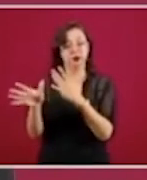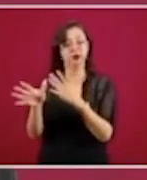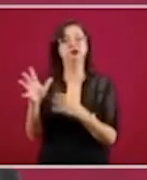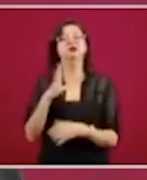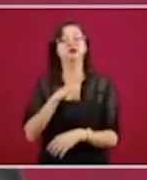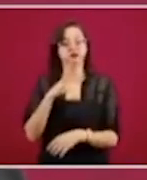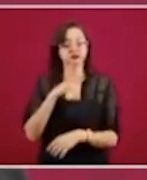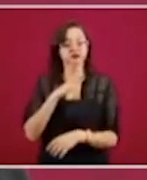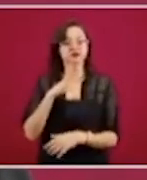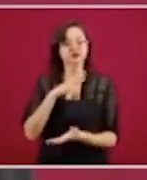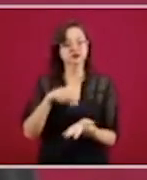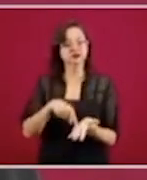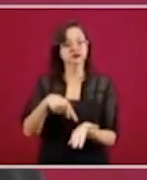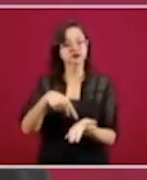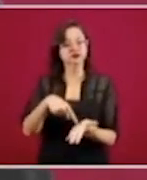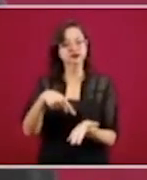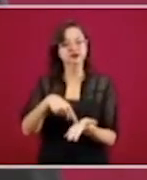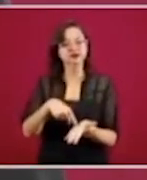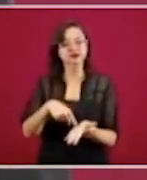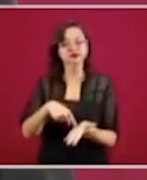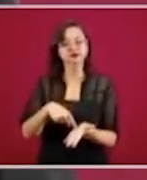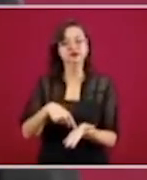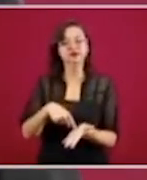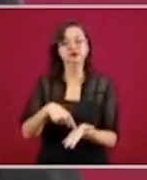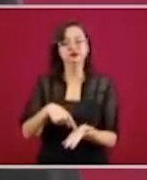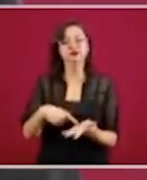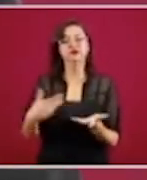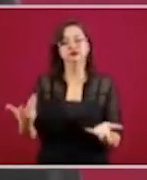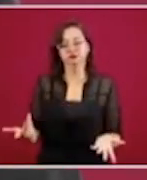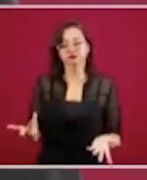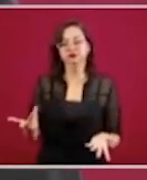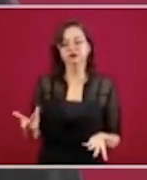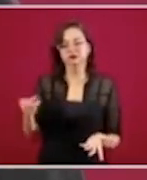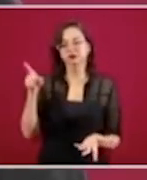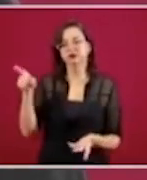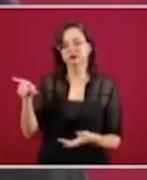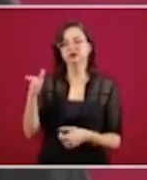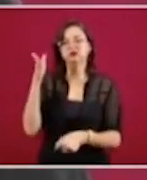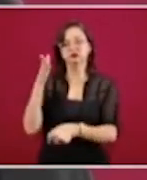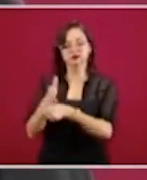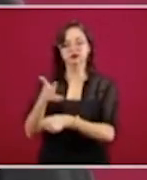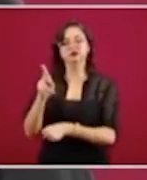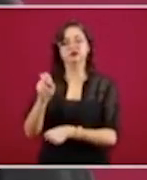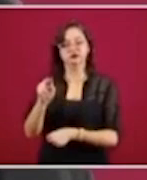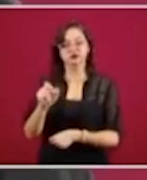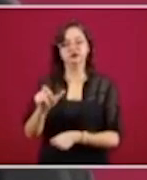fiscal y cae en la esfera del derecho penal.